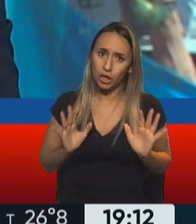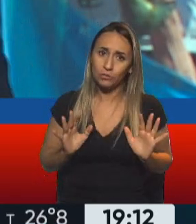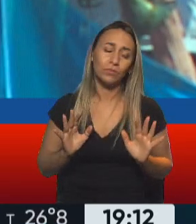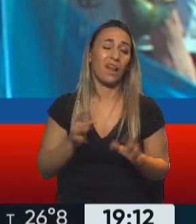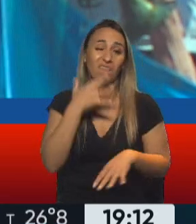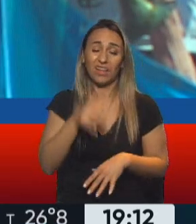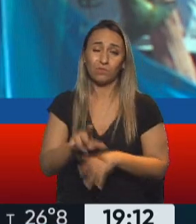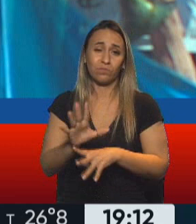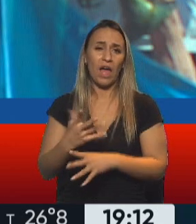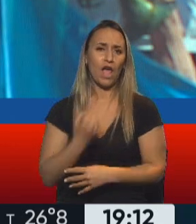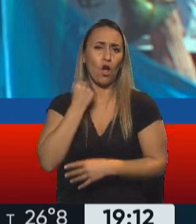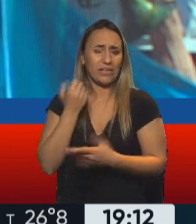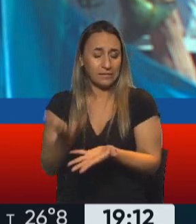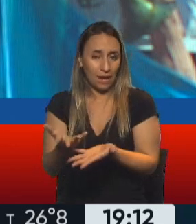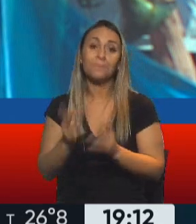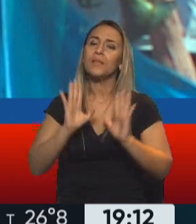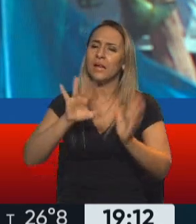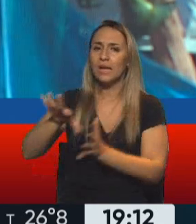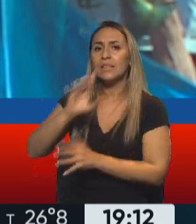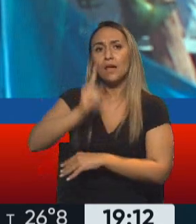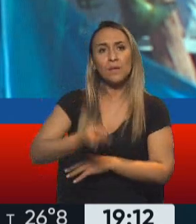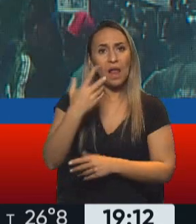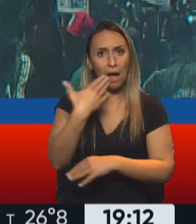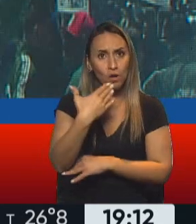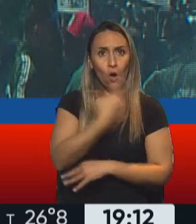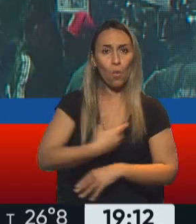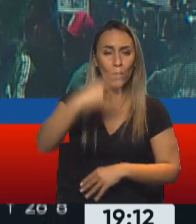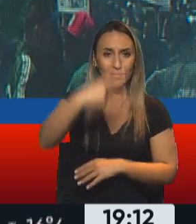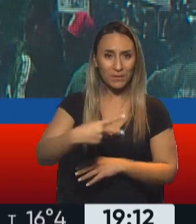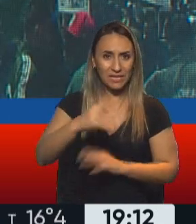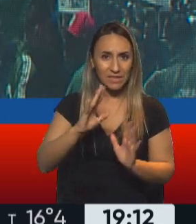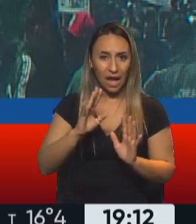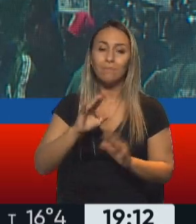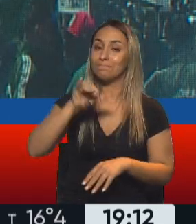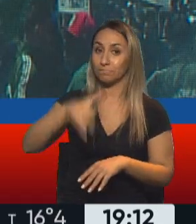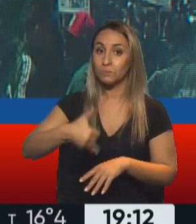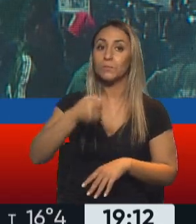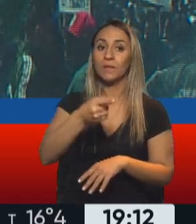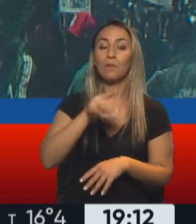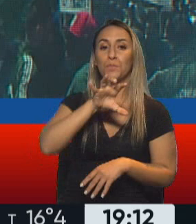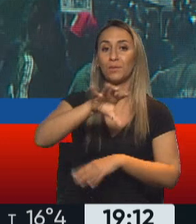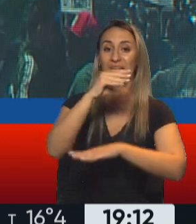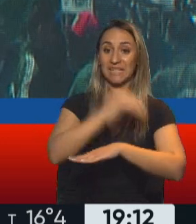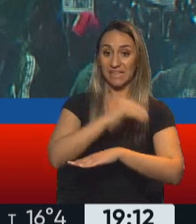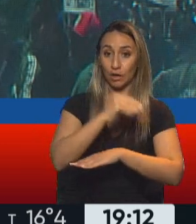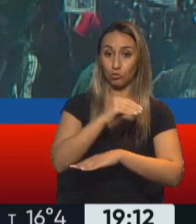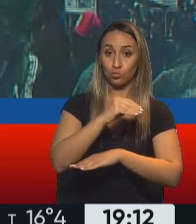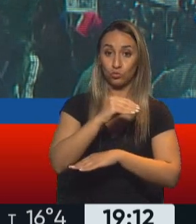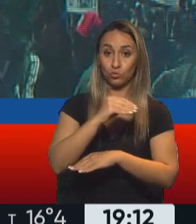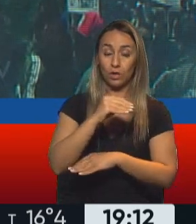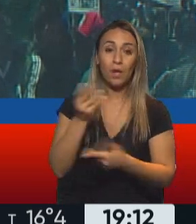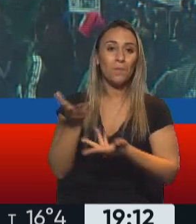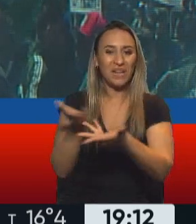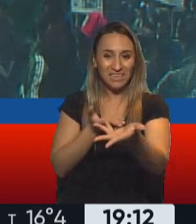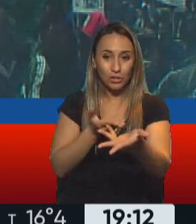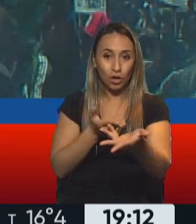Ese tipo de egoísmos políticos. También habló la vicepresidenta, lo marcaba y habló hoy de nuevo. Hoy lo hizo en la provincia de Santa Cruz, ahí en la presentación de la